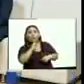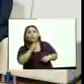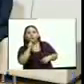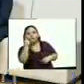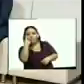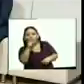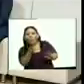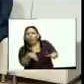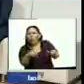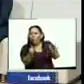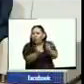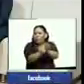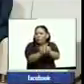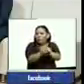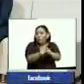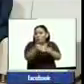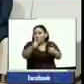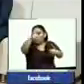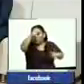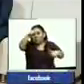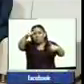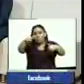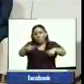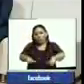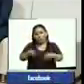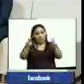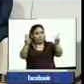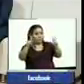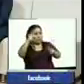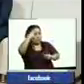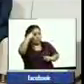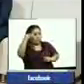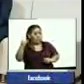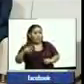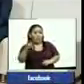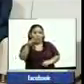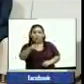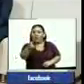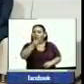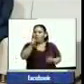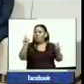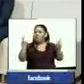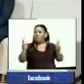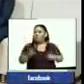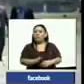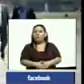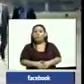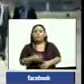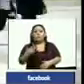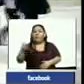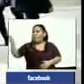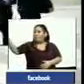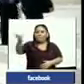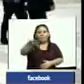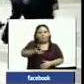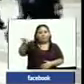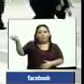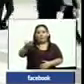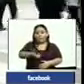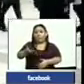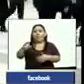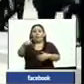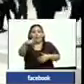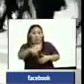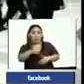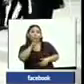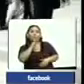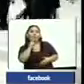el impacto de estos acuerdos para la política de ese país Tenemos un informe sobre el tema Las últimas deportaciones de hondureños desde Estados Unidos